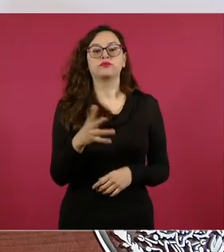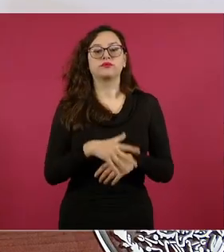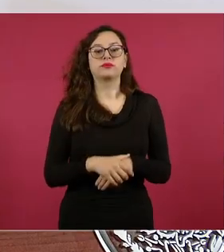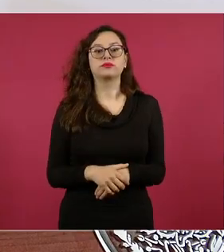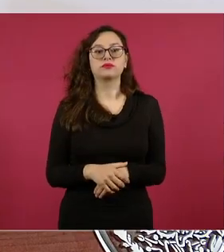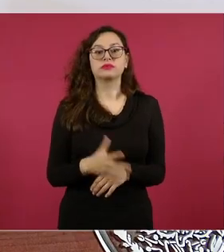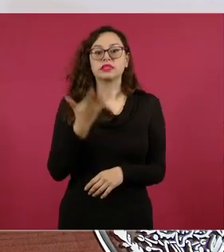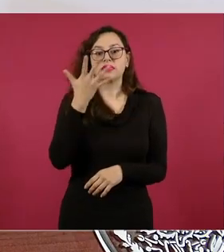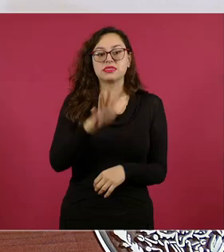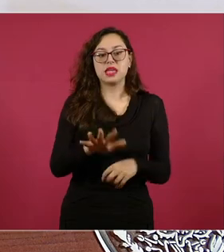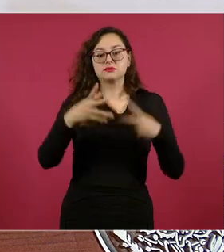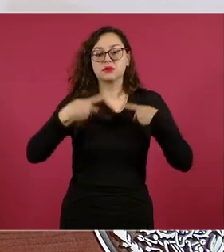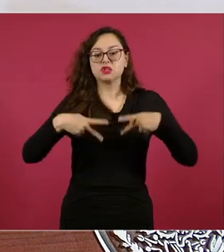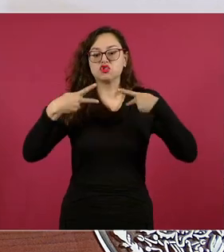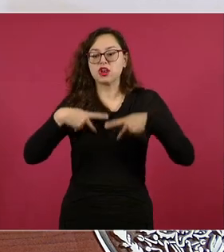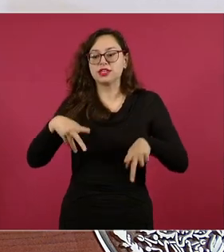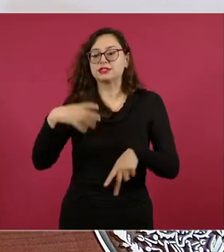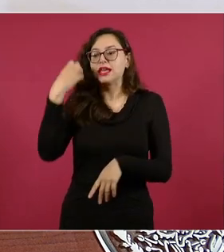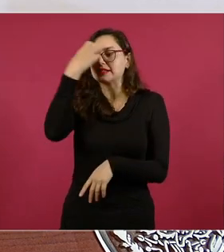entrábamos 9,